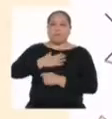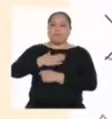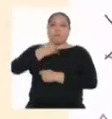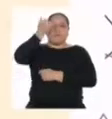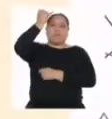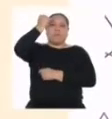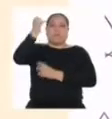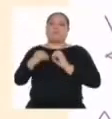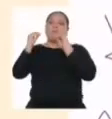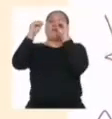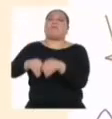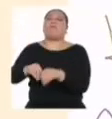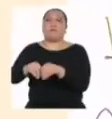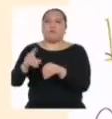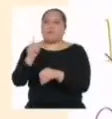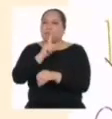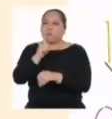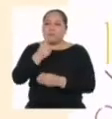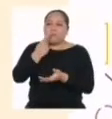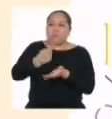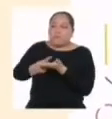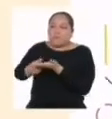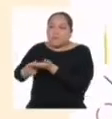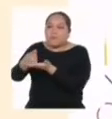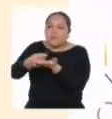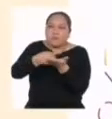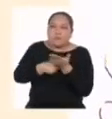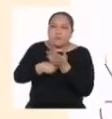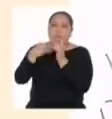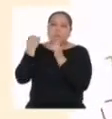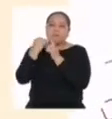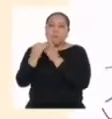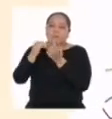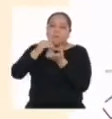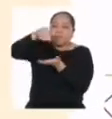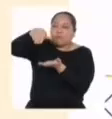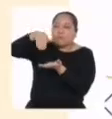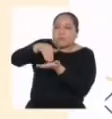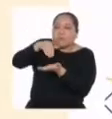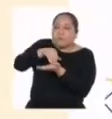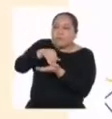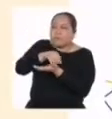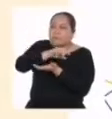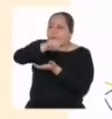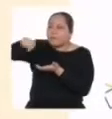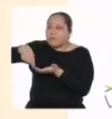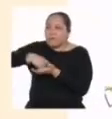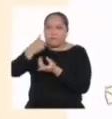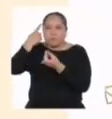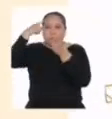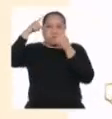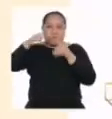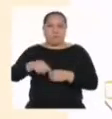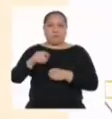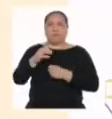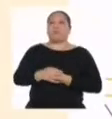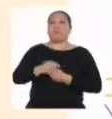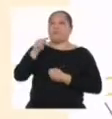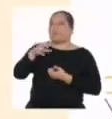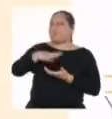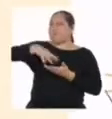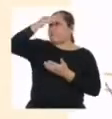de uno se impongan, sino para encontrar el punto medio, la conciliación. Eso lo he aprendido en